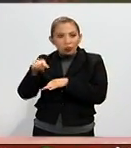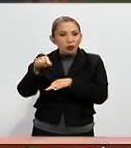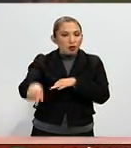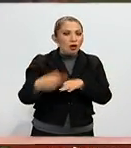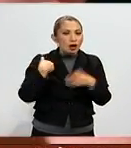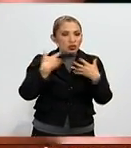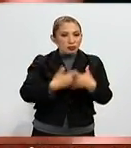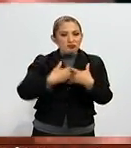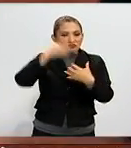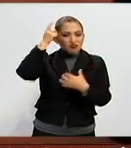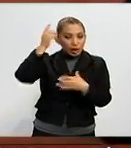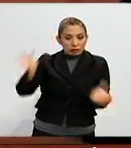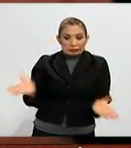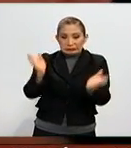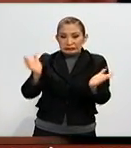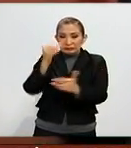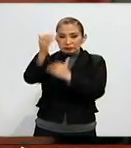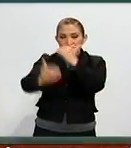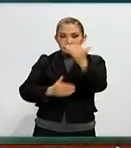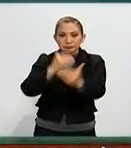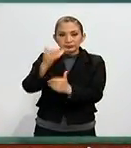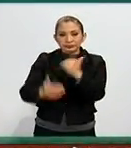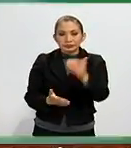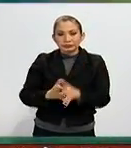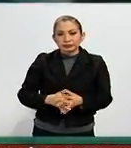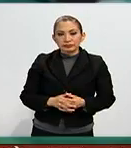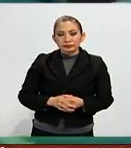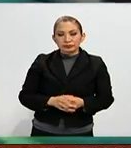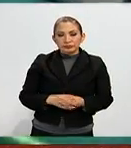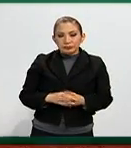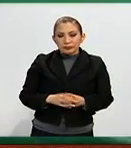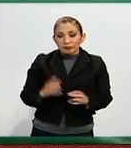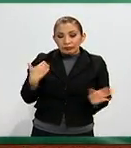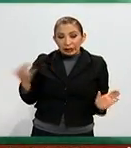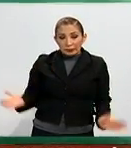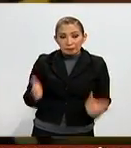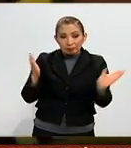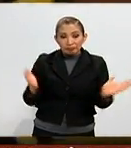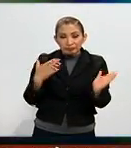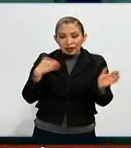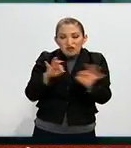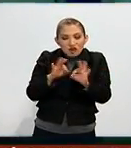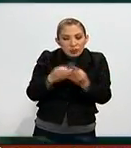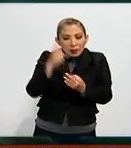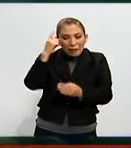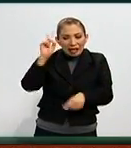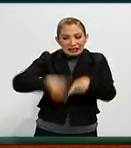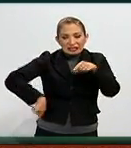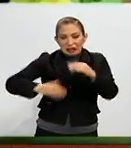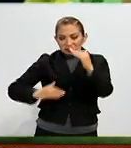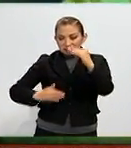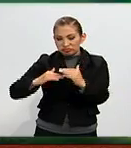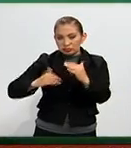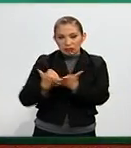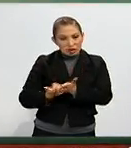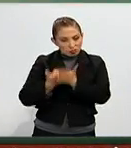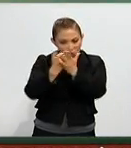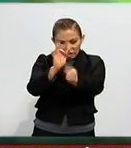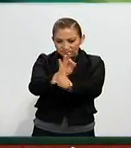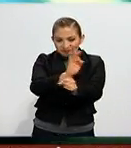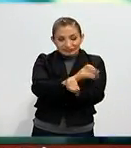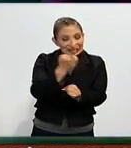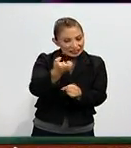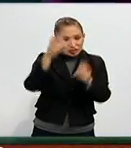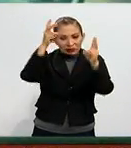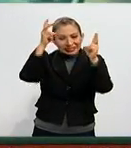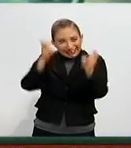como impulsor del desarrollo, el impulso de medidas que combatan la desigualdad y aseguren la protección social. Esos son